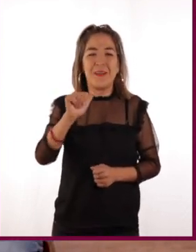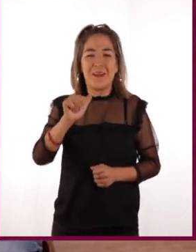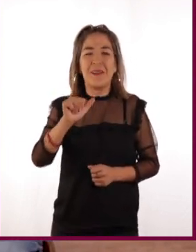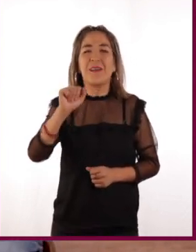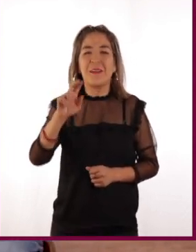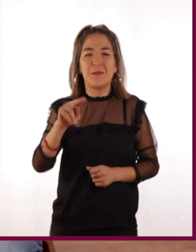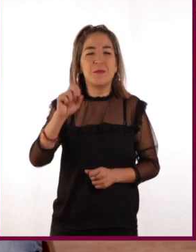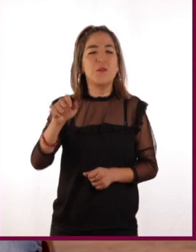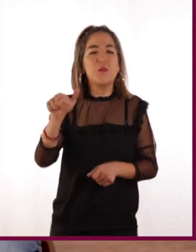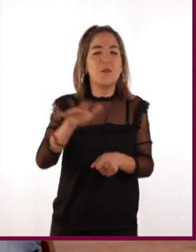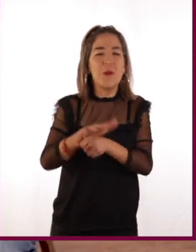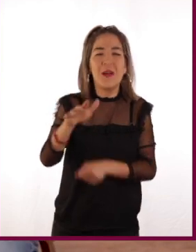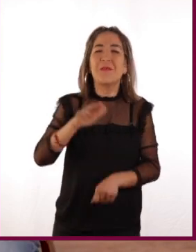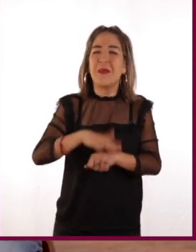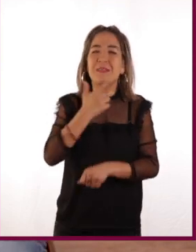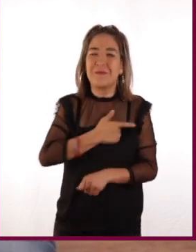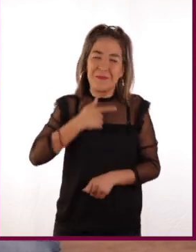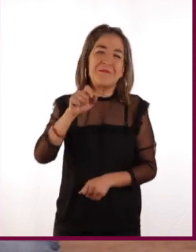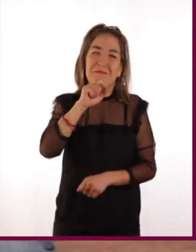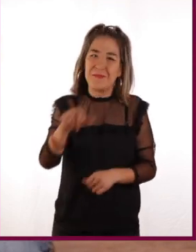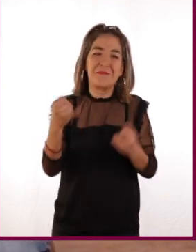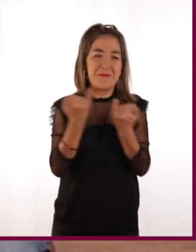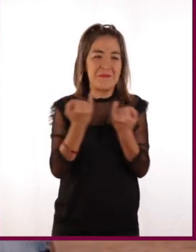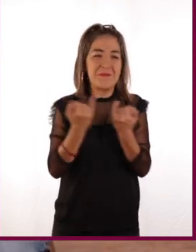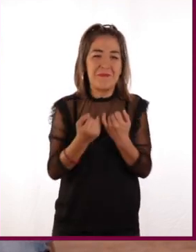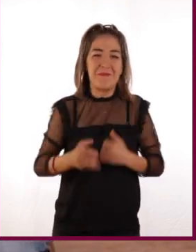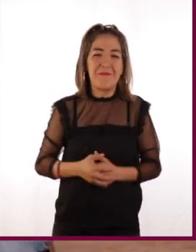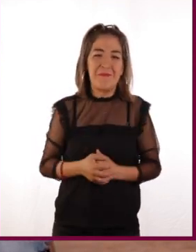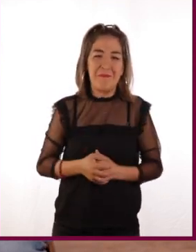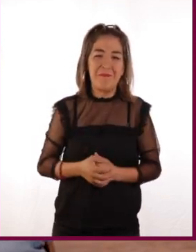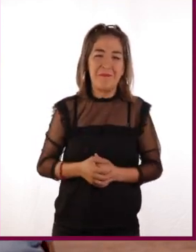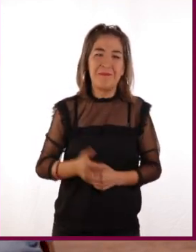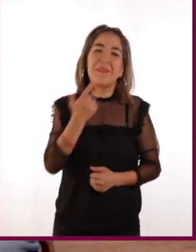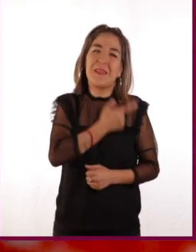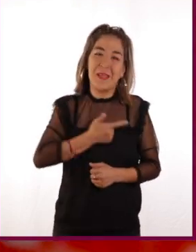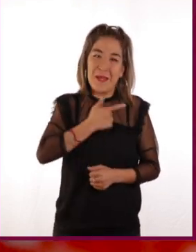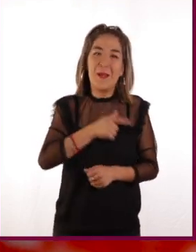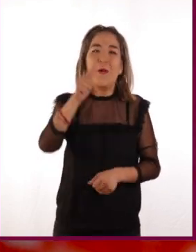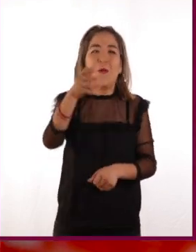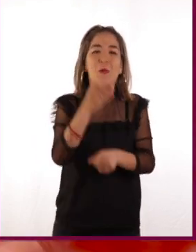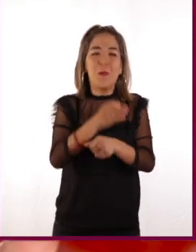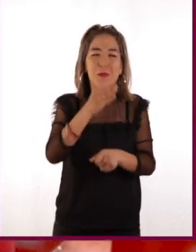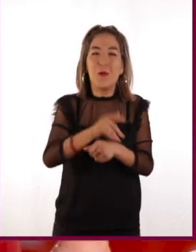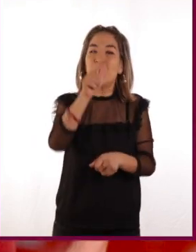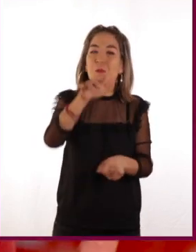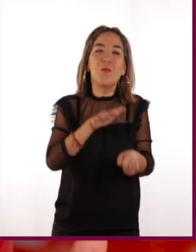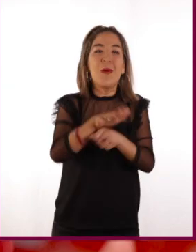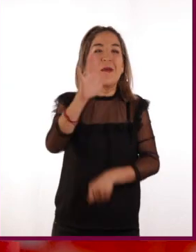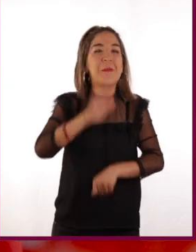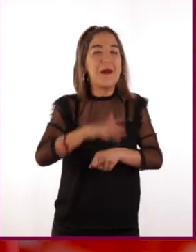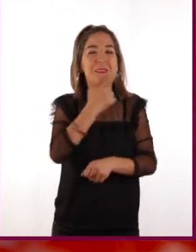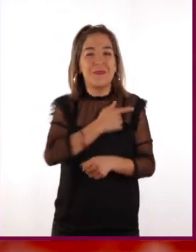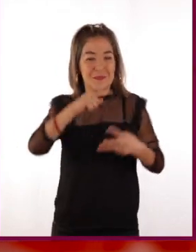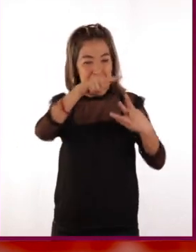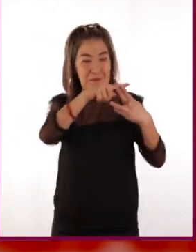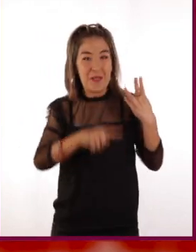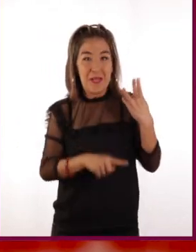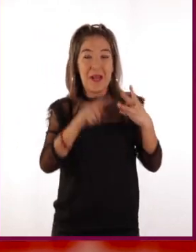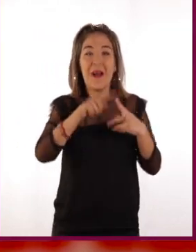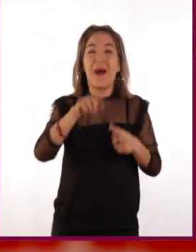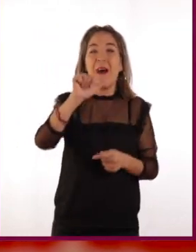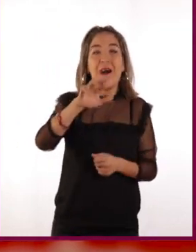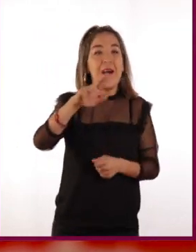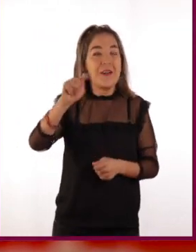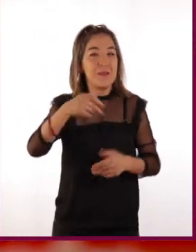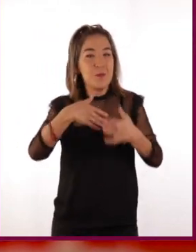Bauhaus. Sí, Sí, ¿a ti cuál te gustó más? sí, también Bauhaus. Nos encantaría que nos cuenten cuál ha sido la favorita de